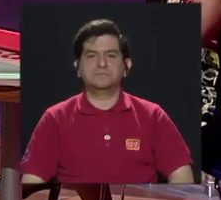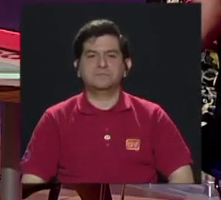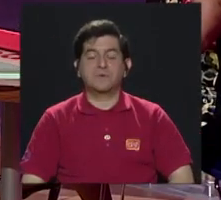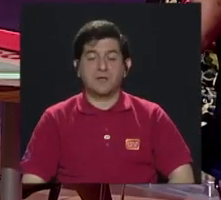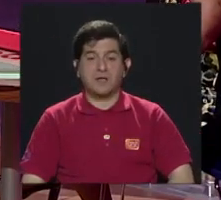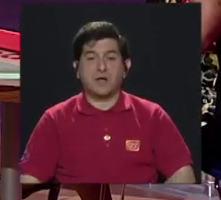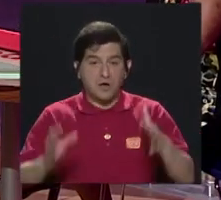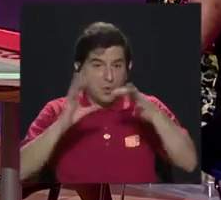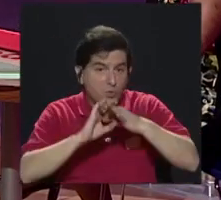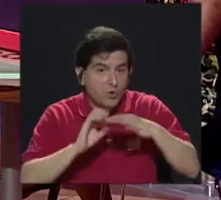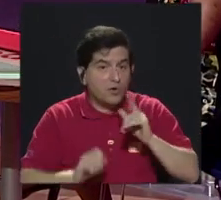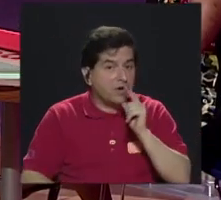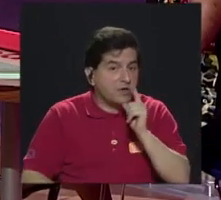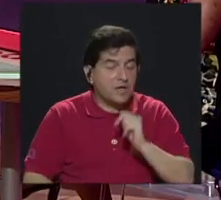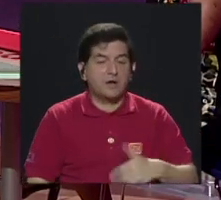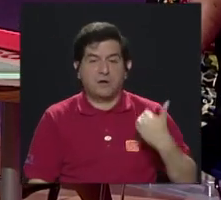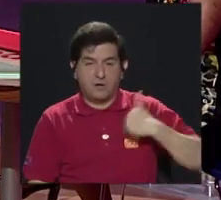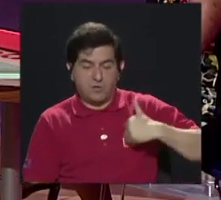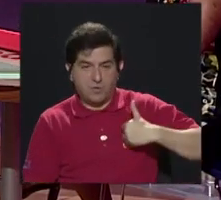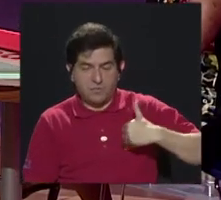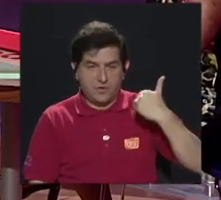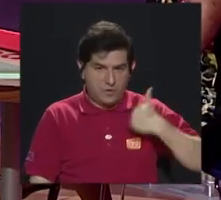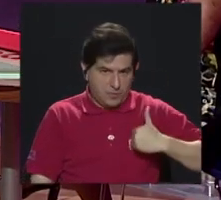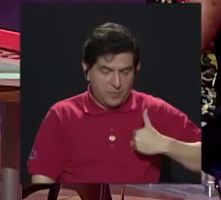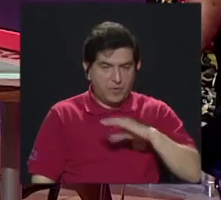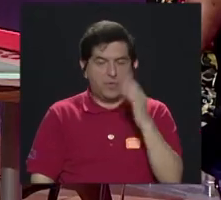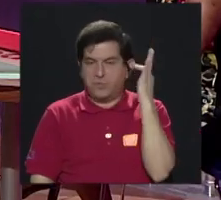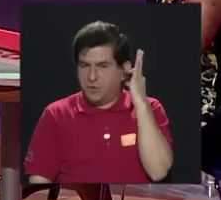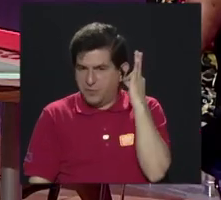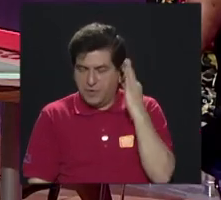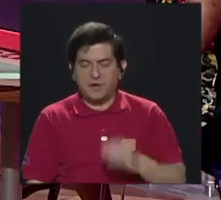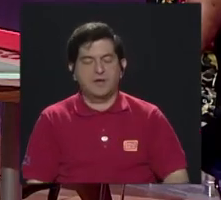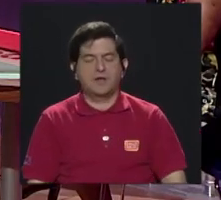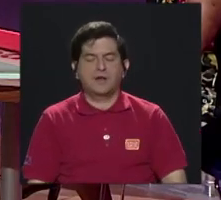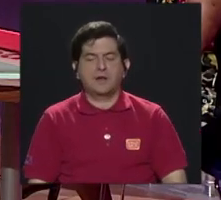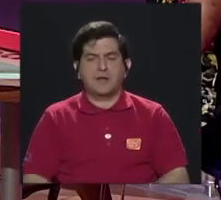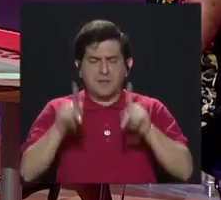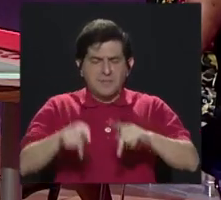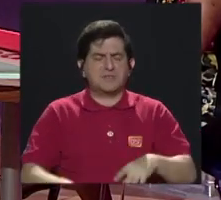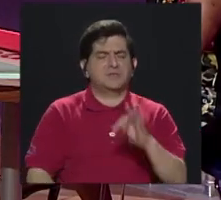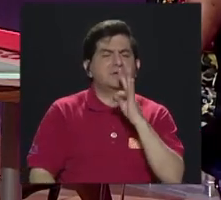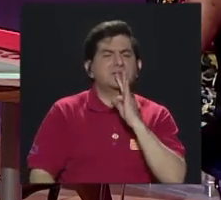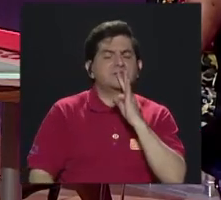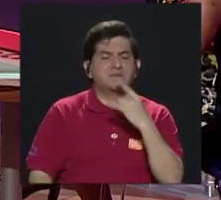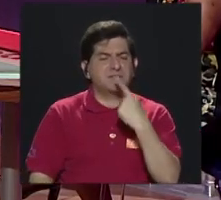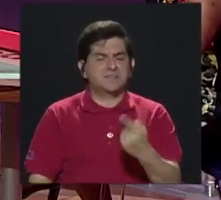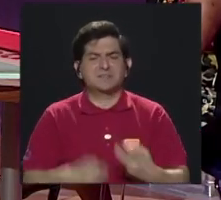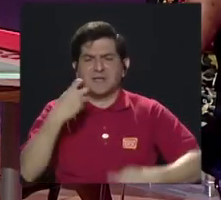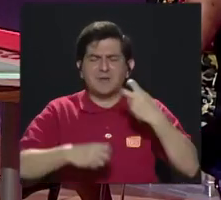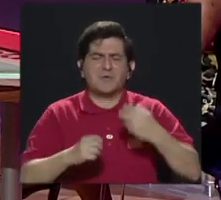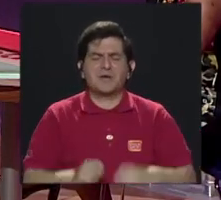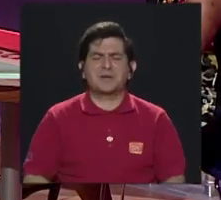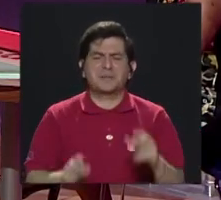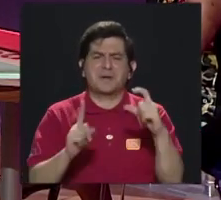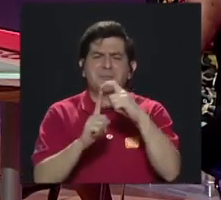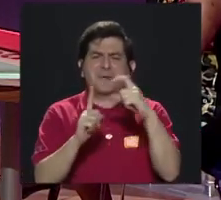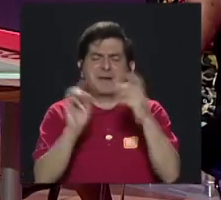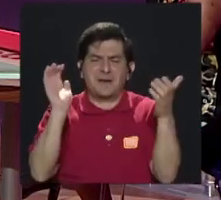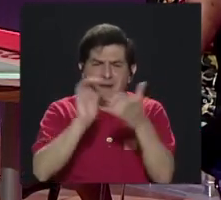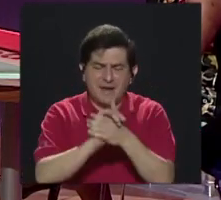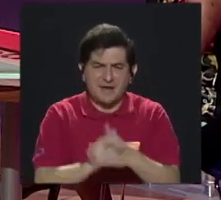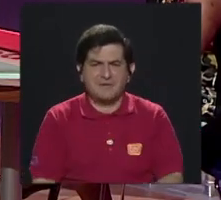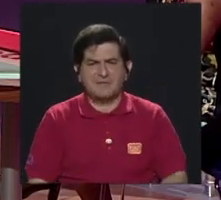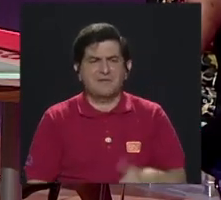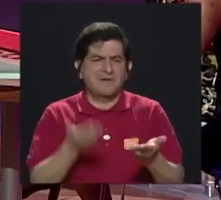entre hombres o entre mujeres. Dice Gerardo Varela de Tibás, considera que el problema está en la palabra matrimonio como tal, podrían buscar otro nombre para que no